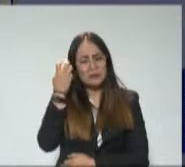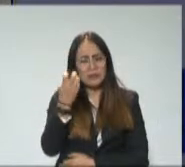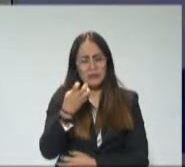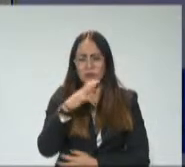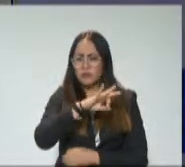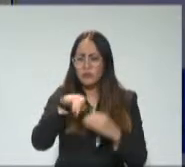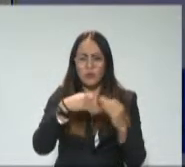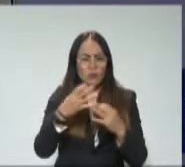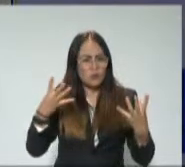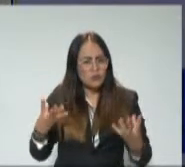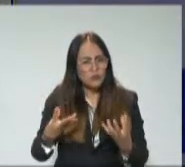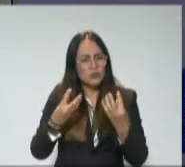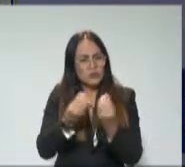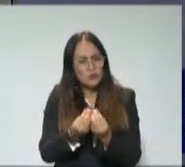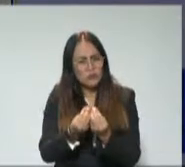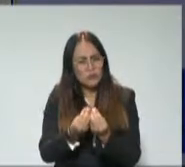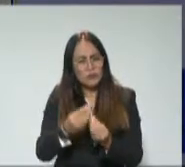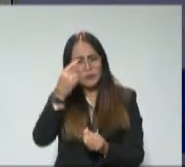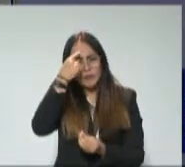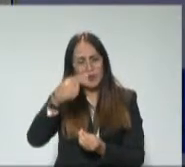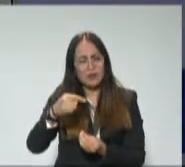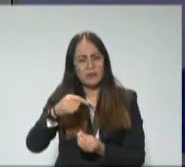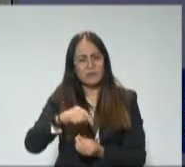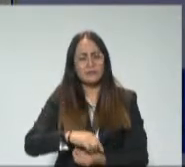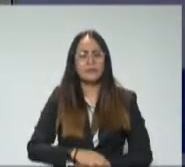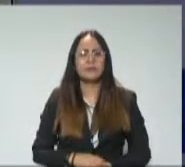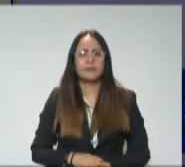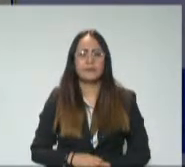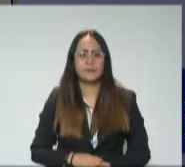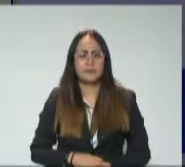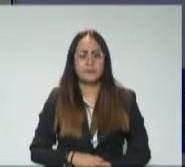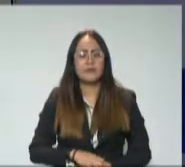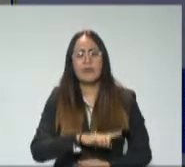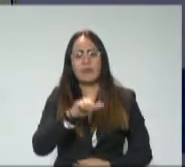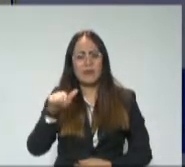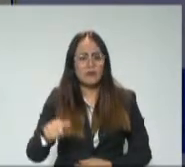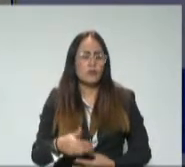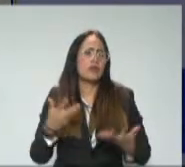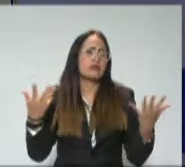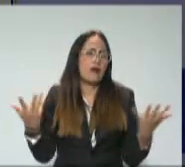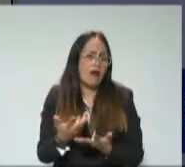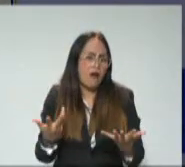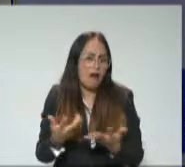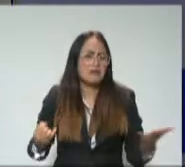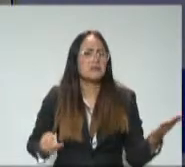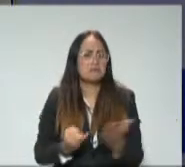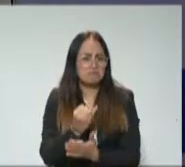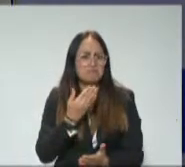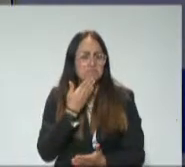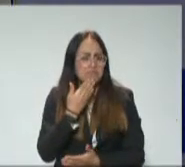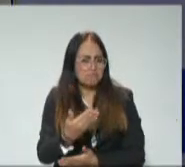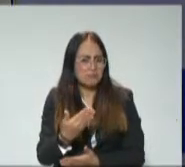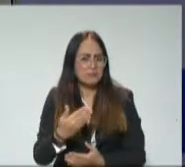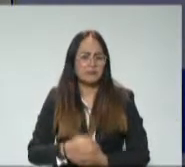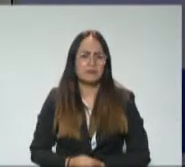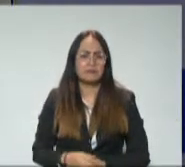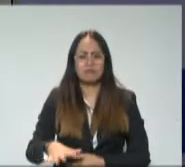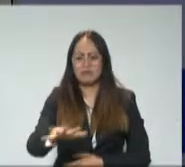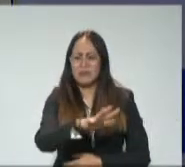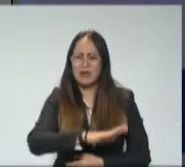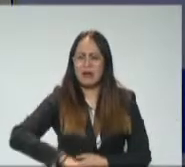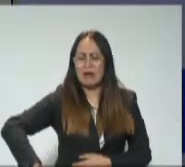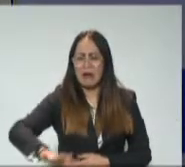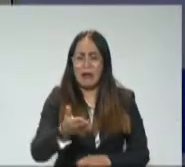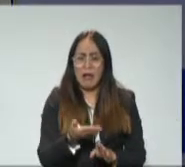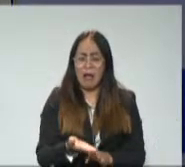conjunta eh para tomar eh cartas en el asunto de forma diferente un escenario